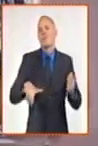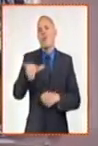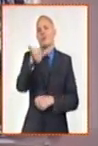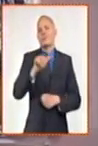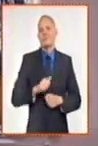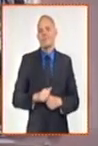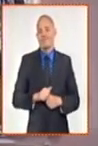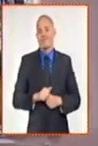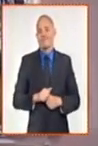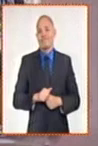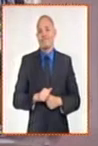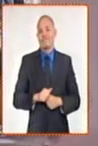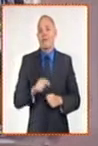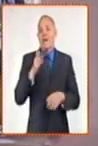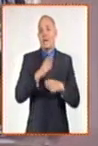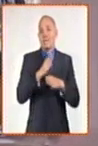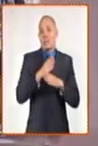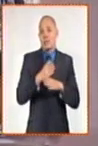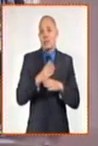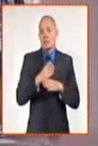municipio de Boyero, que tenemos